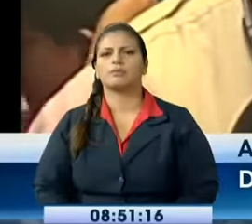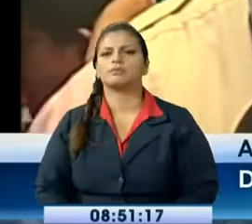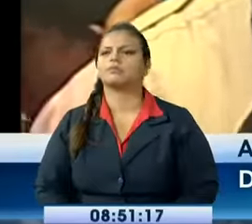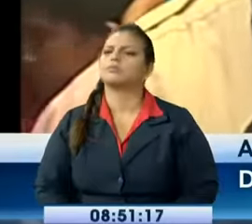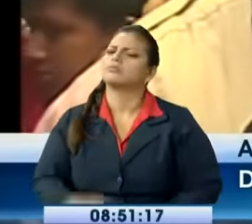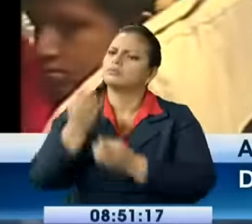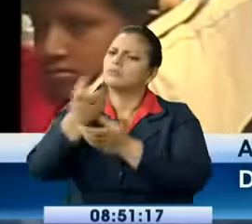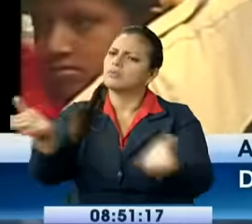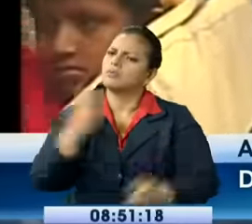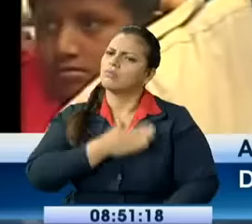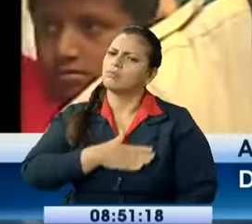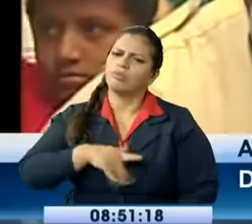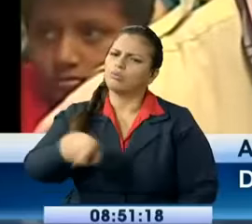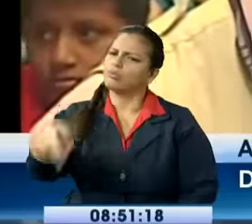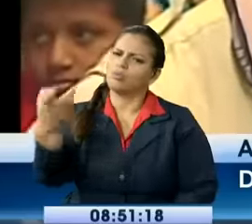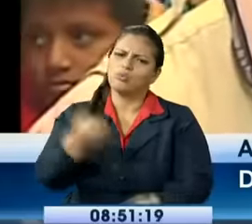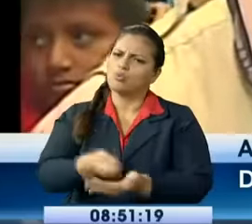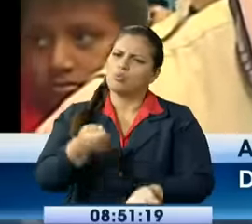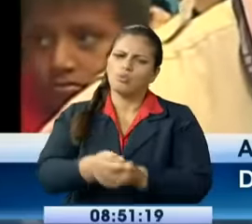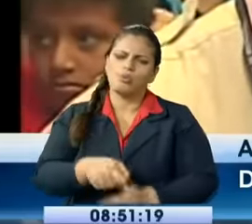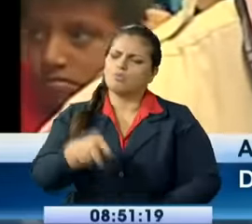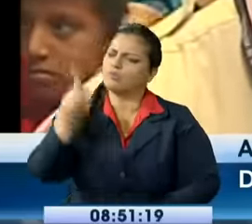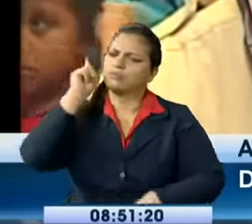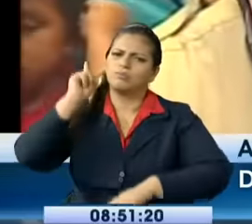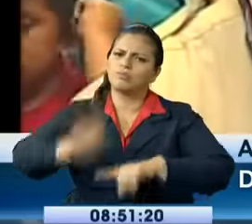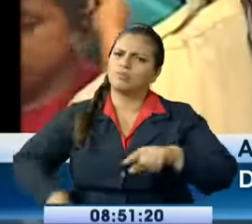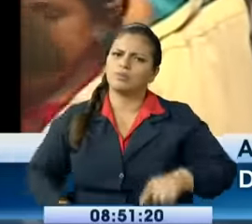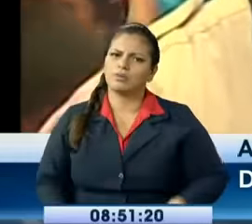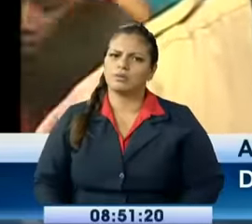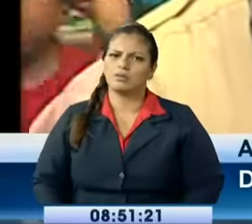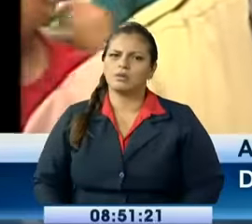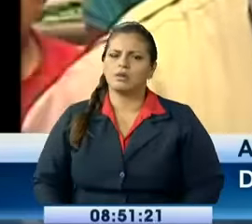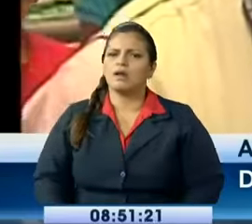puede permitirse vender estos productos sin refrigeración,